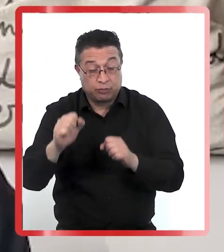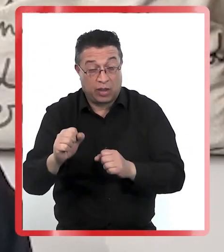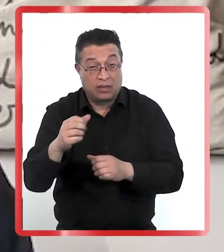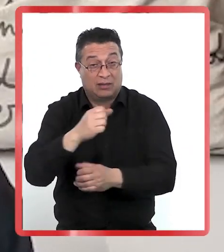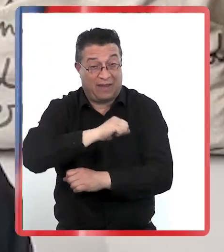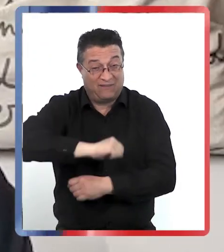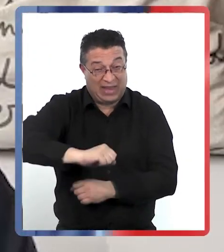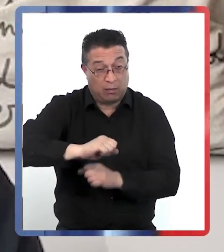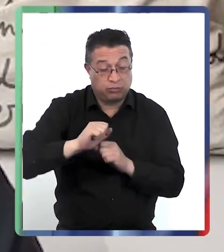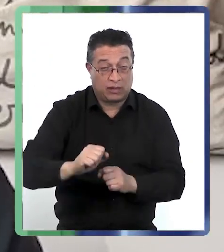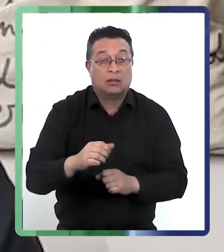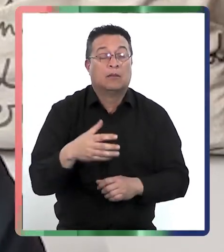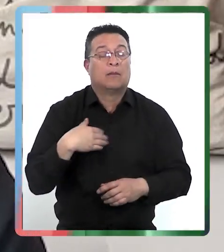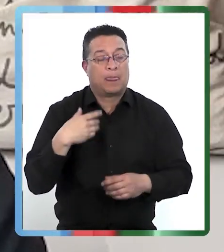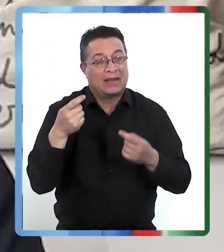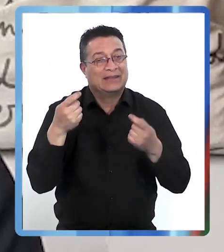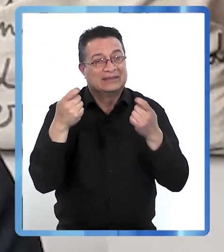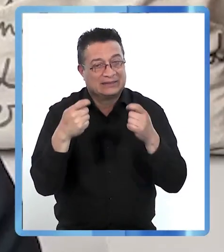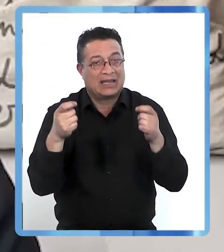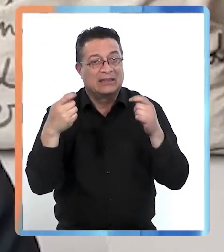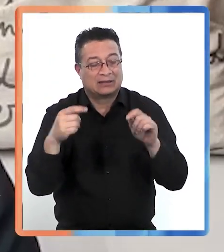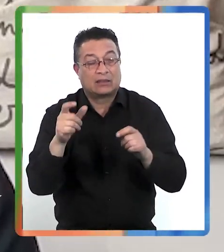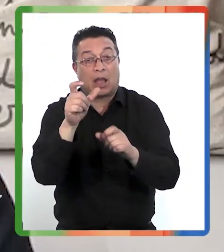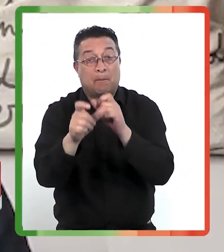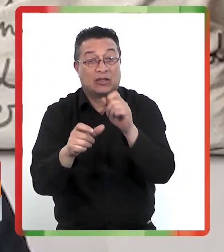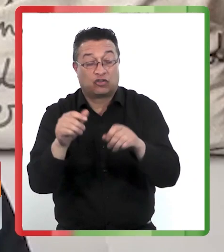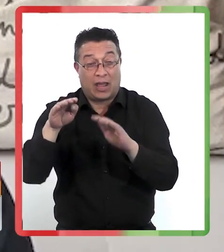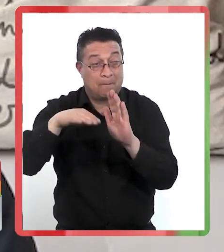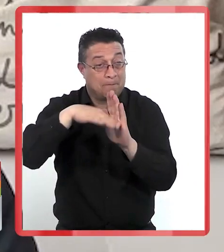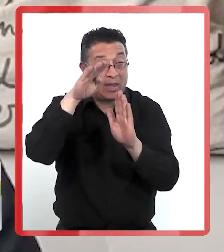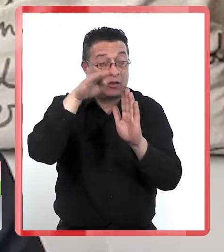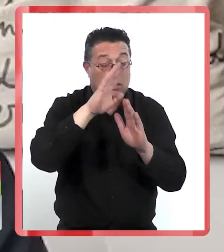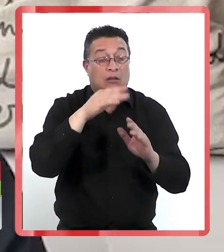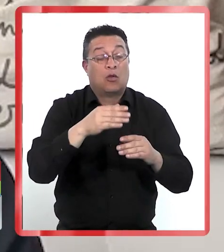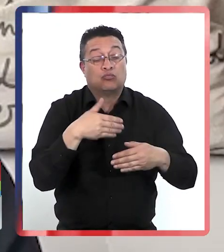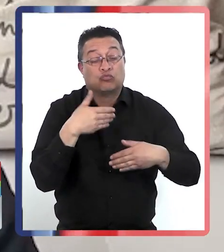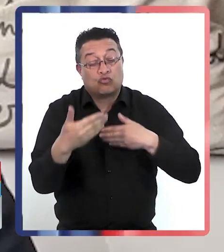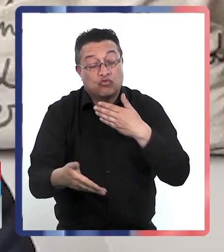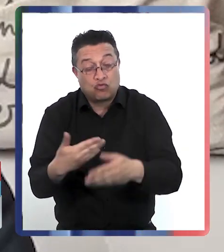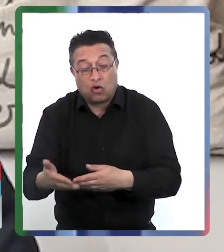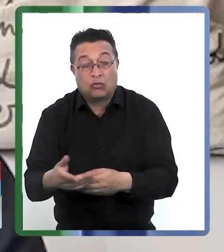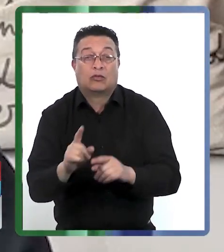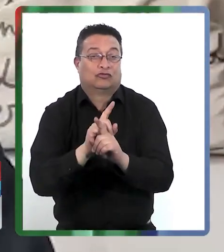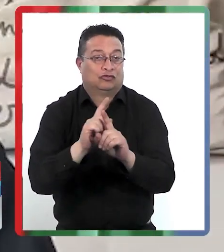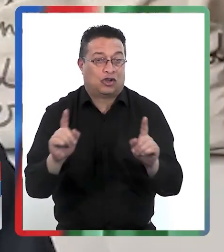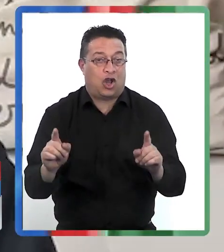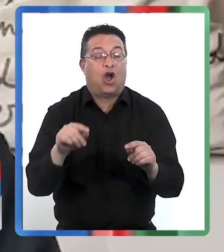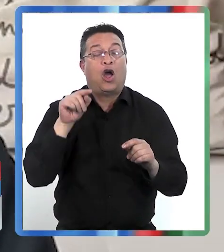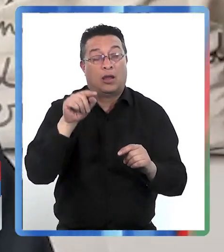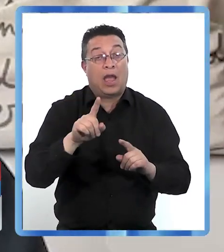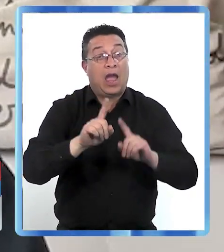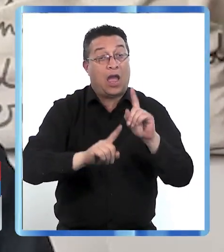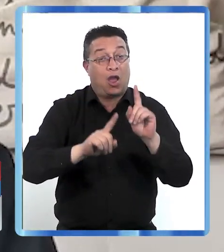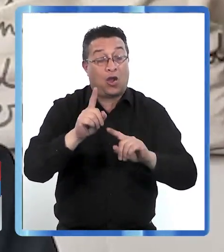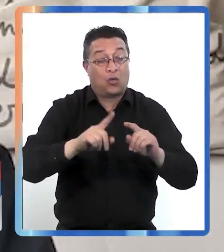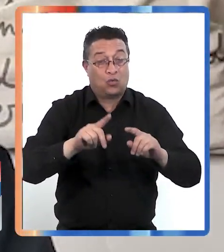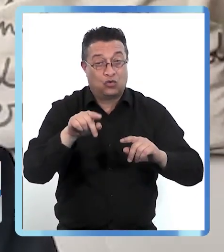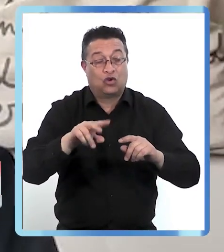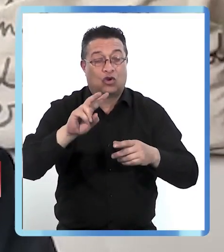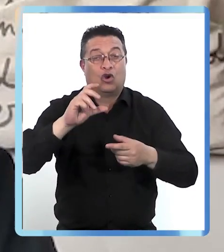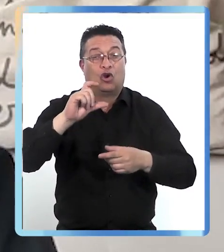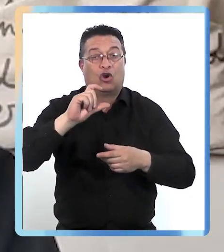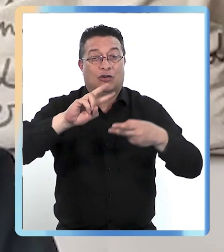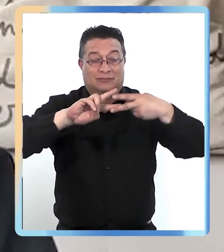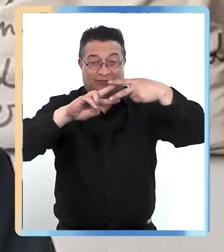El Alzheimer que uno en general trata, que son los Alzheimer de personas mayores, en general no es hereditario. Ya hay algunos genes